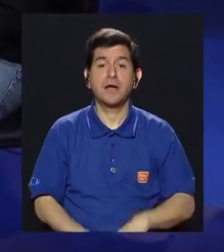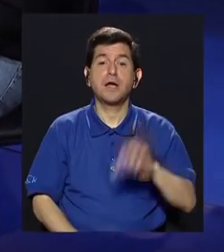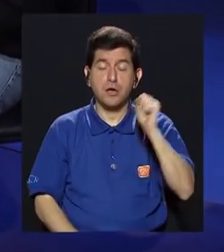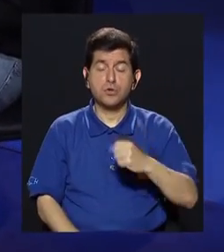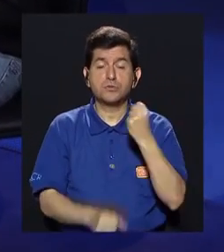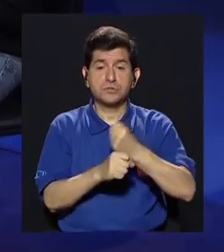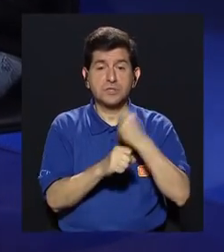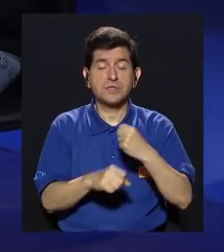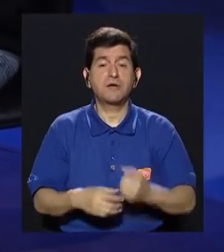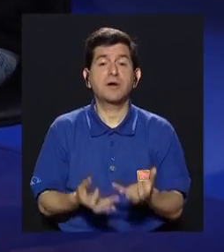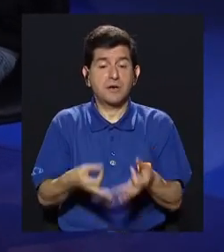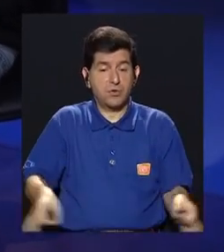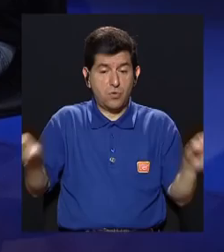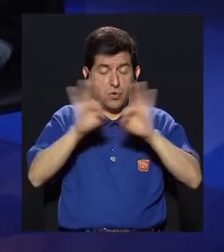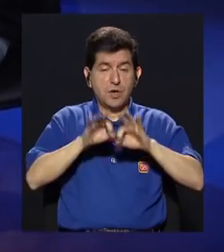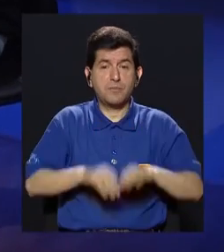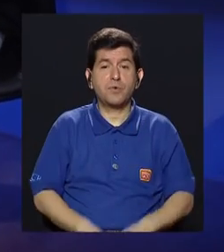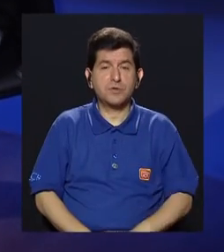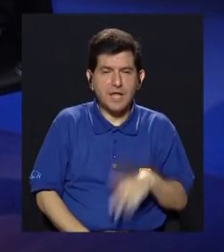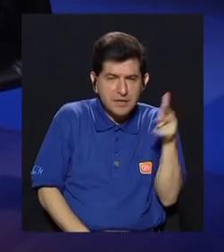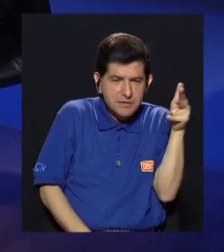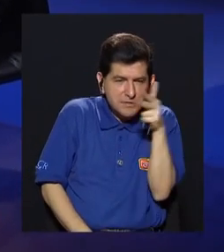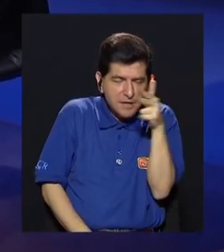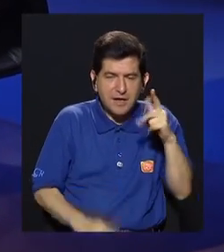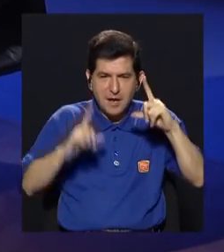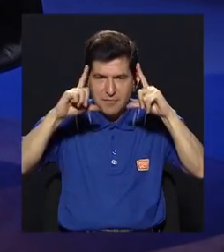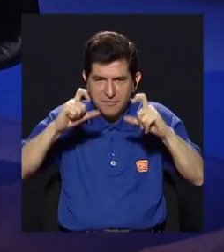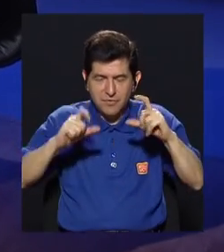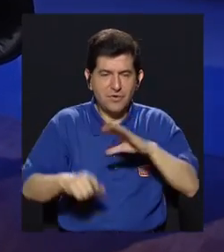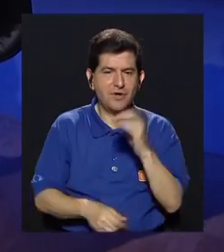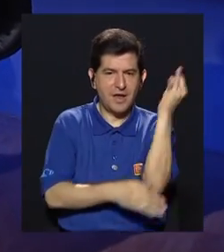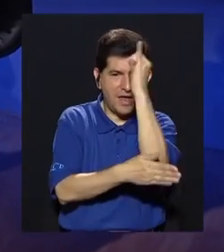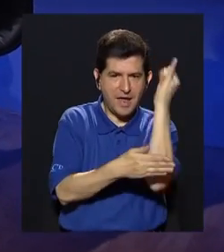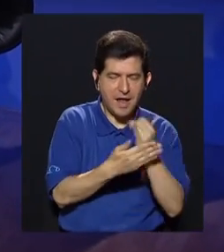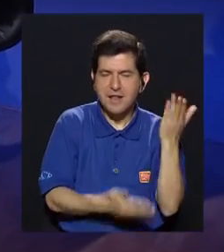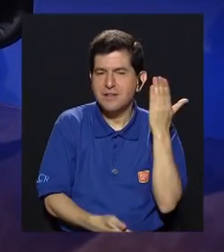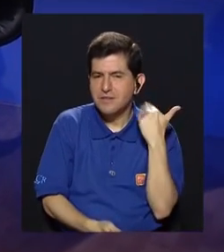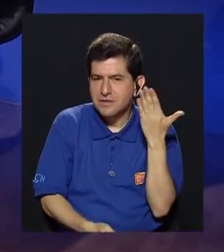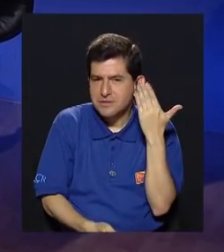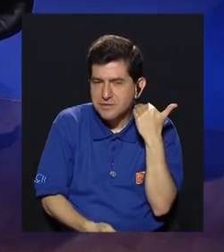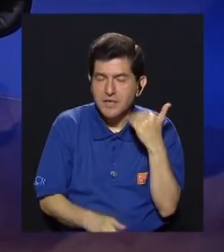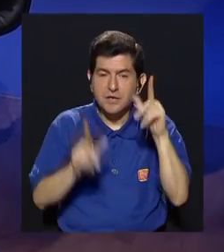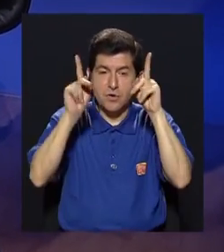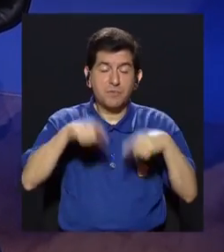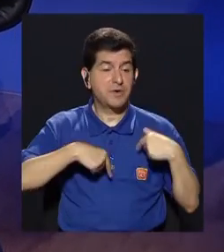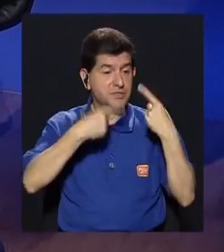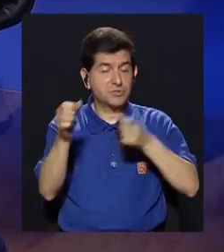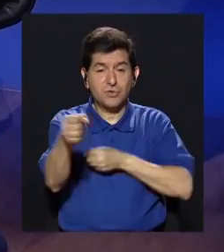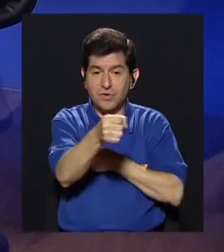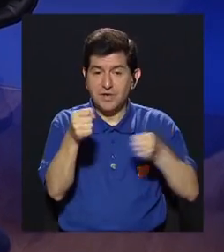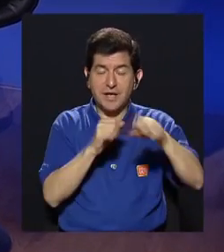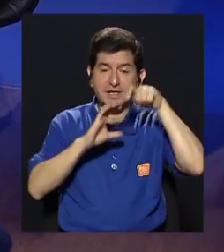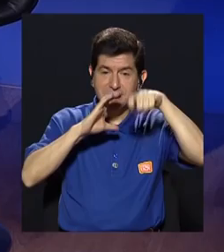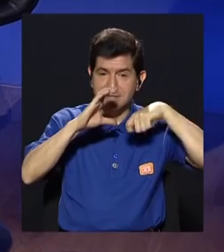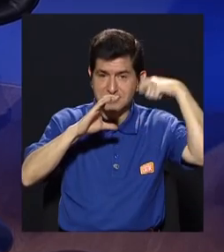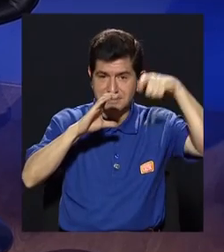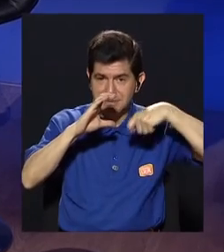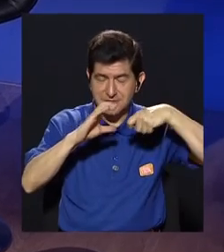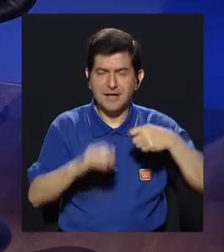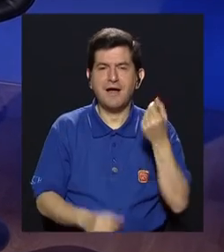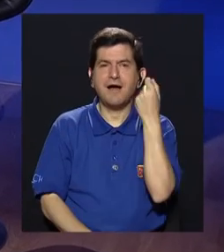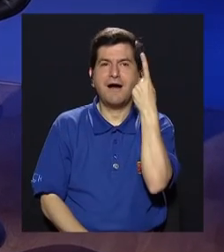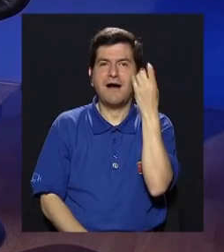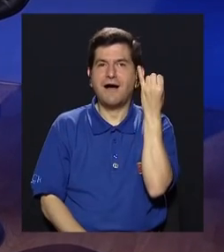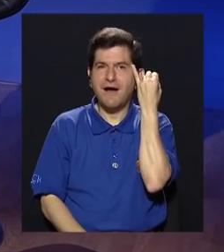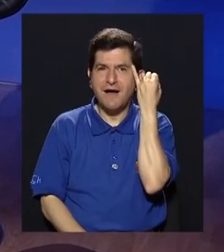si definitivamente un esfuerzo muy grande en la fotografía y en el diseño sonoro y ojalá la gente pueda ir al cine para que en verdad se